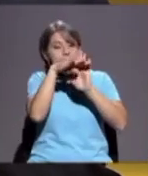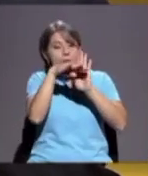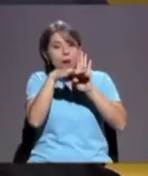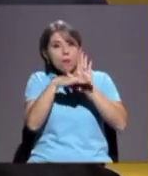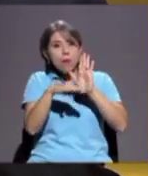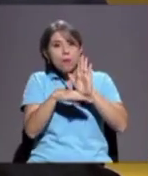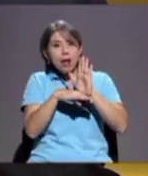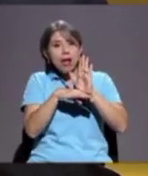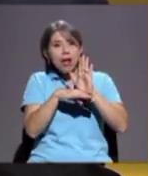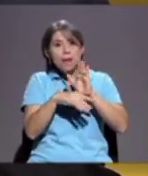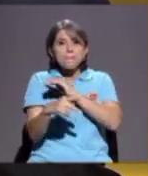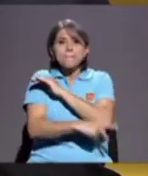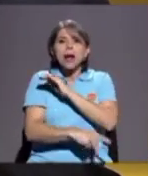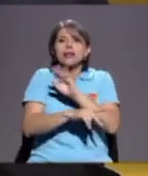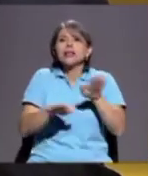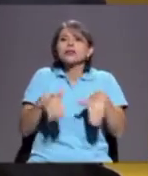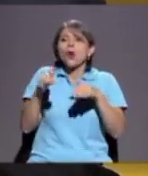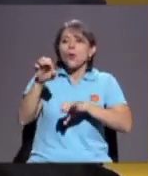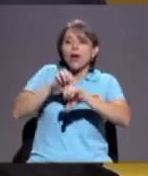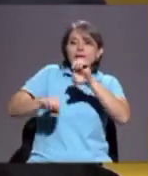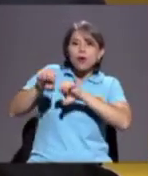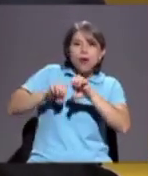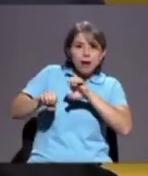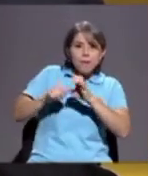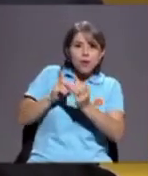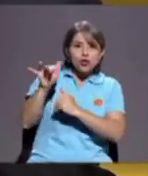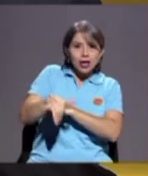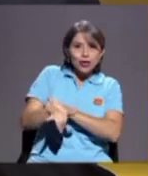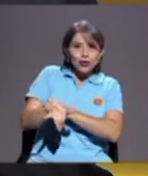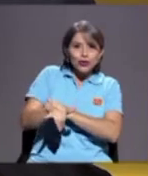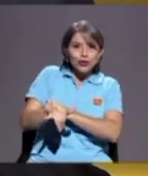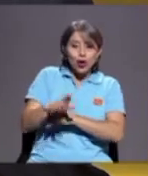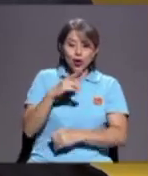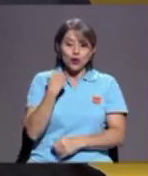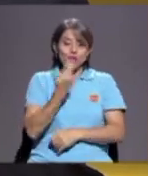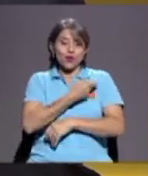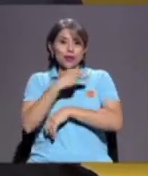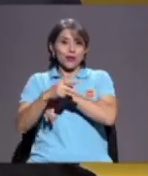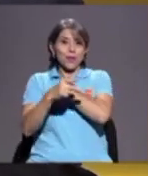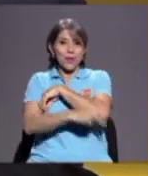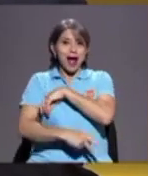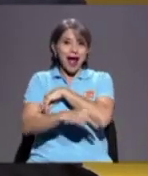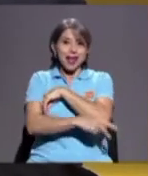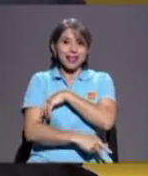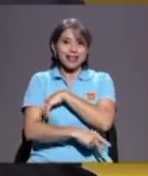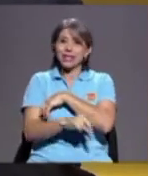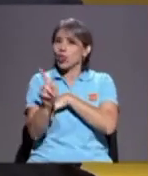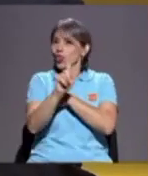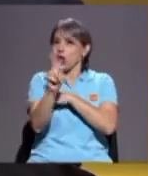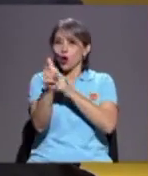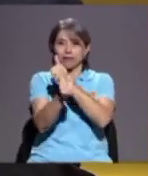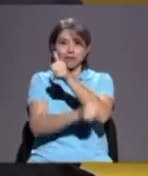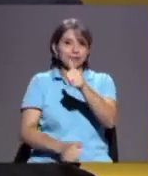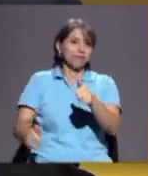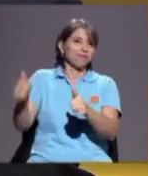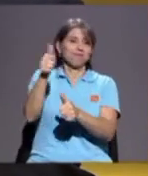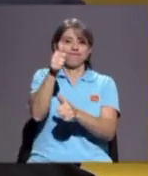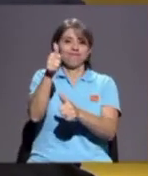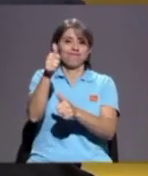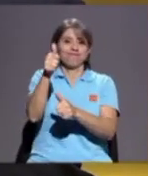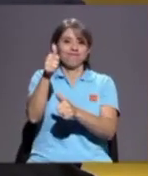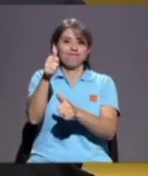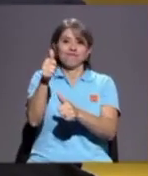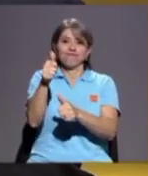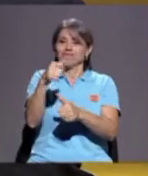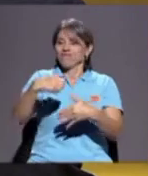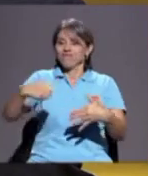de los países como evaluadores de proyectos. El nuestro no va no está a la cabeza, por así decirlo, lamentablemente, entre los